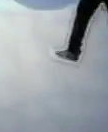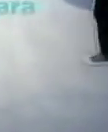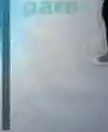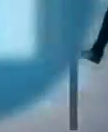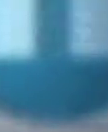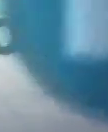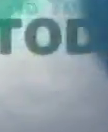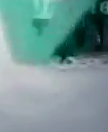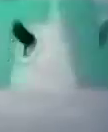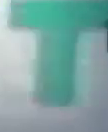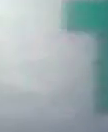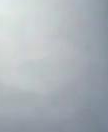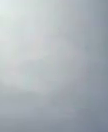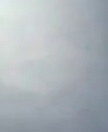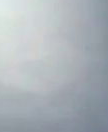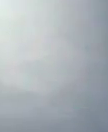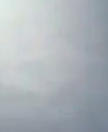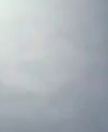Nuestra